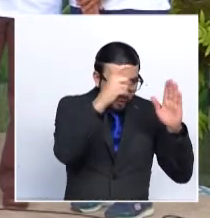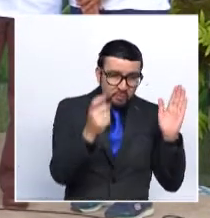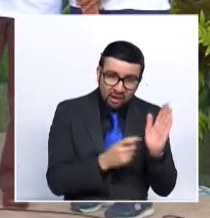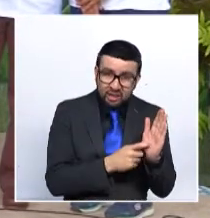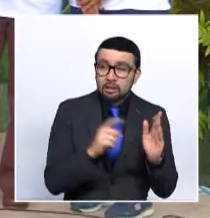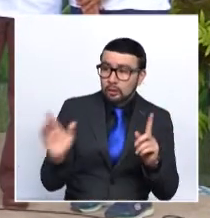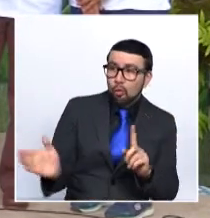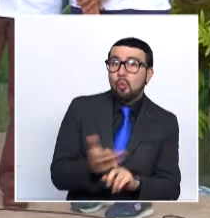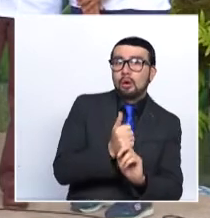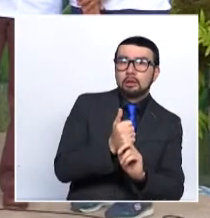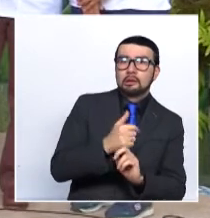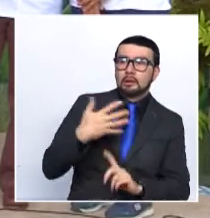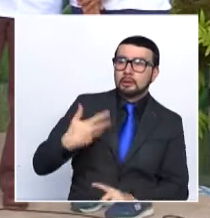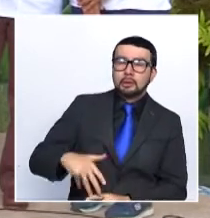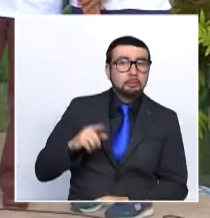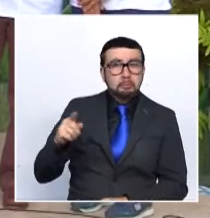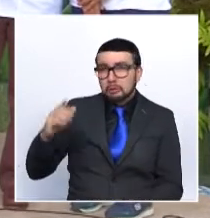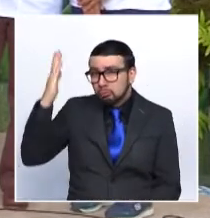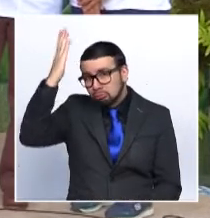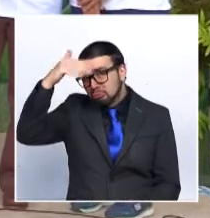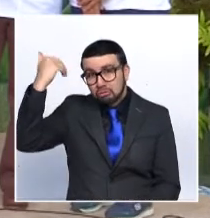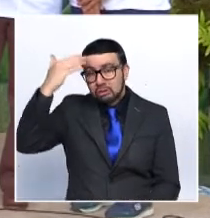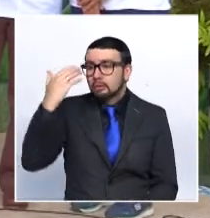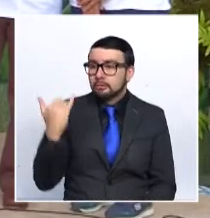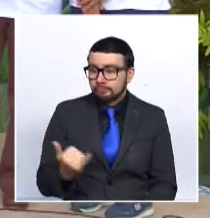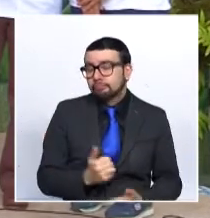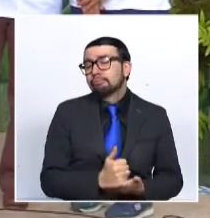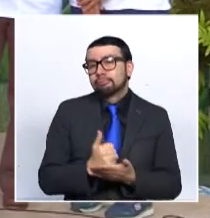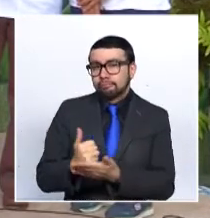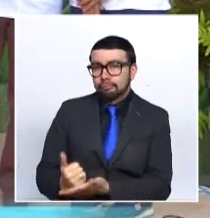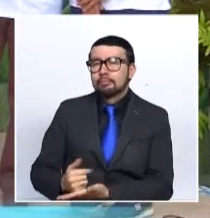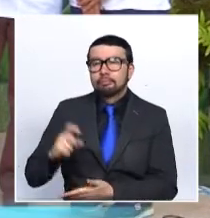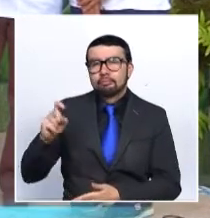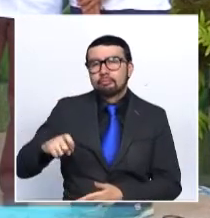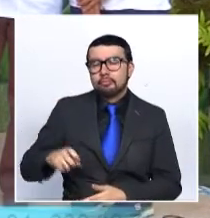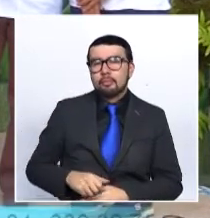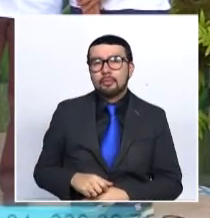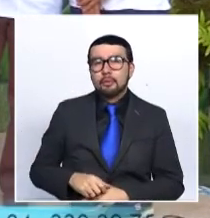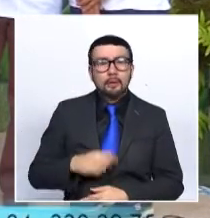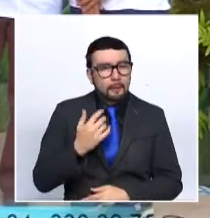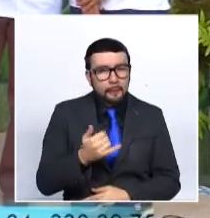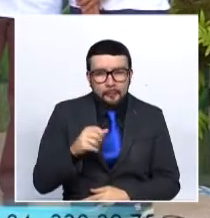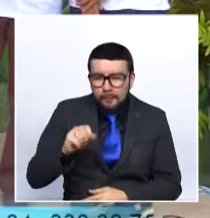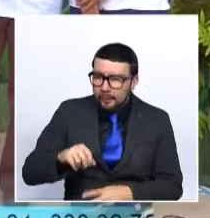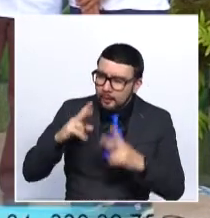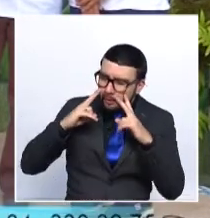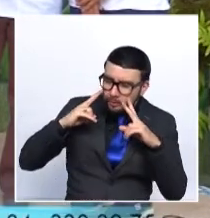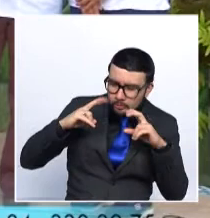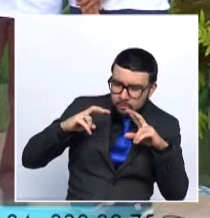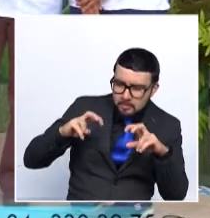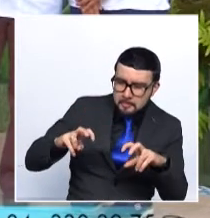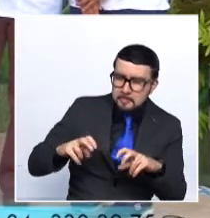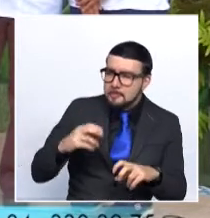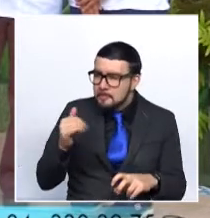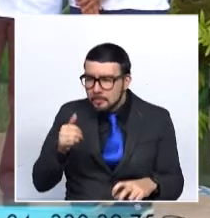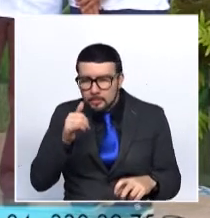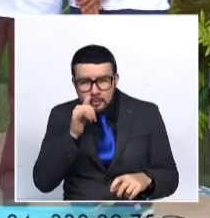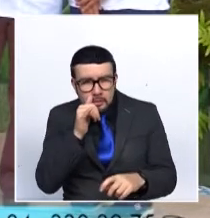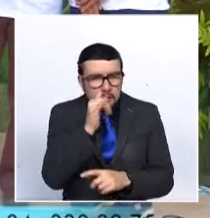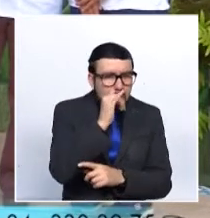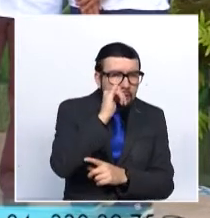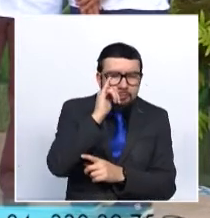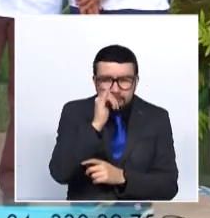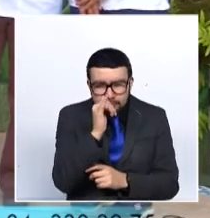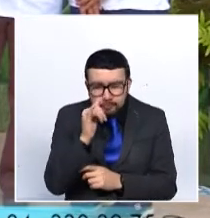que ese momentum del paciente para estar ahí, poderlo observar en varios ángulos,